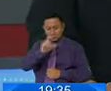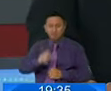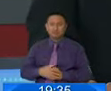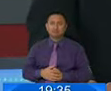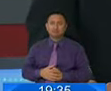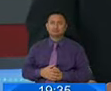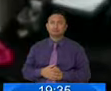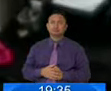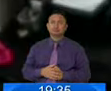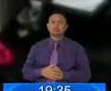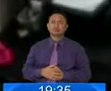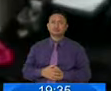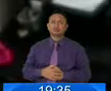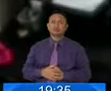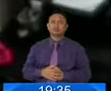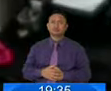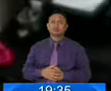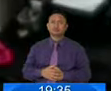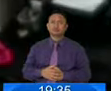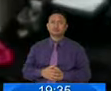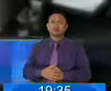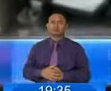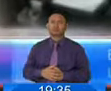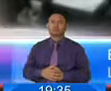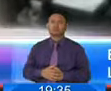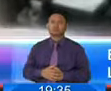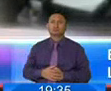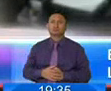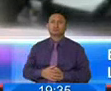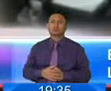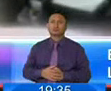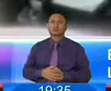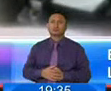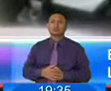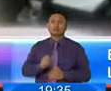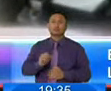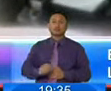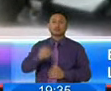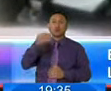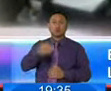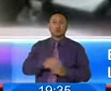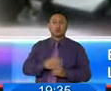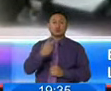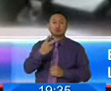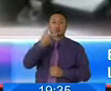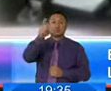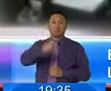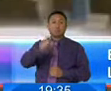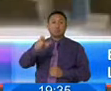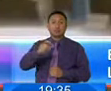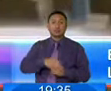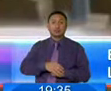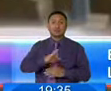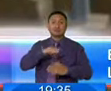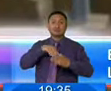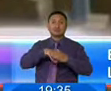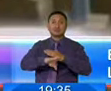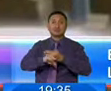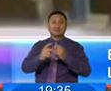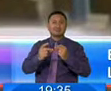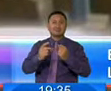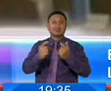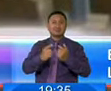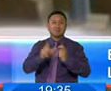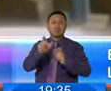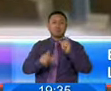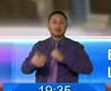individuos. Las cámaras de vigilancia lograron captar el momento en que dos antisociales entraron y desvalijaron en cuestión de minutos